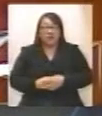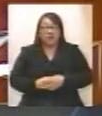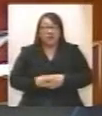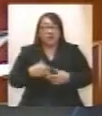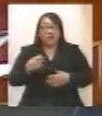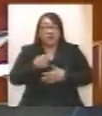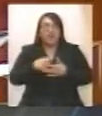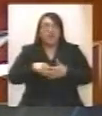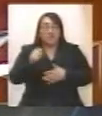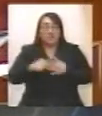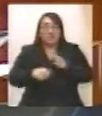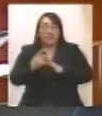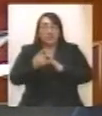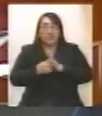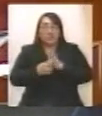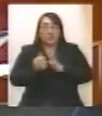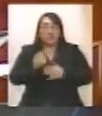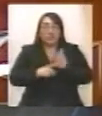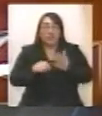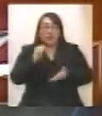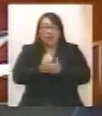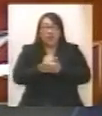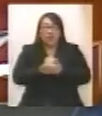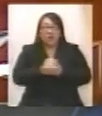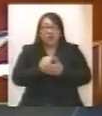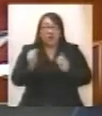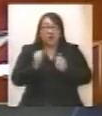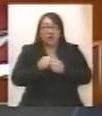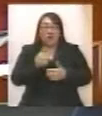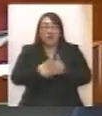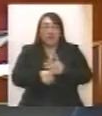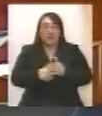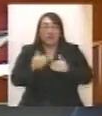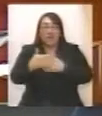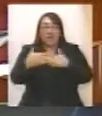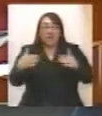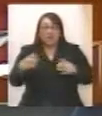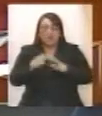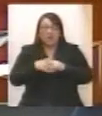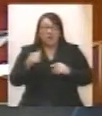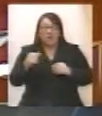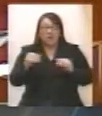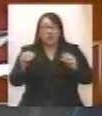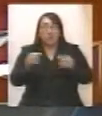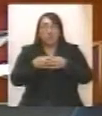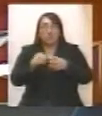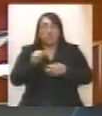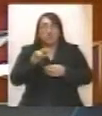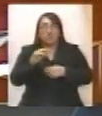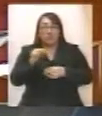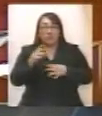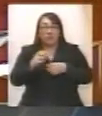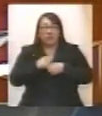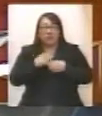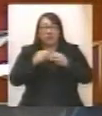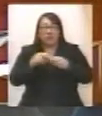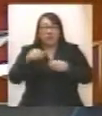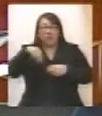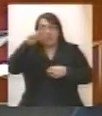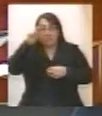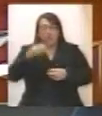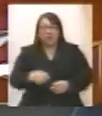firmado el decreto supremo que aprueba la Carta del Límite Exterior, sector sur del dominio marítimo del